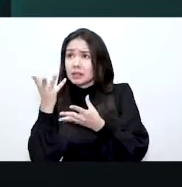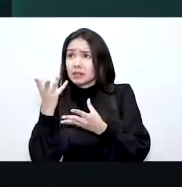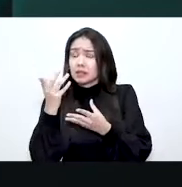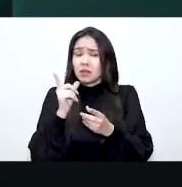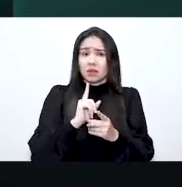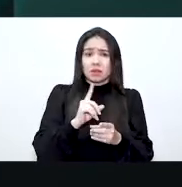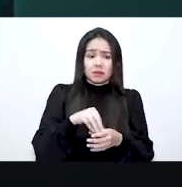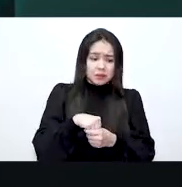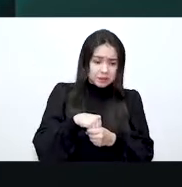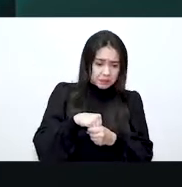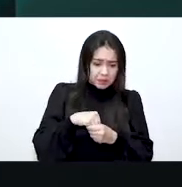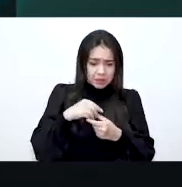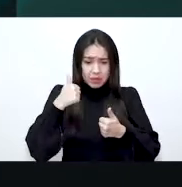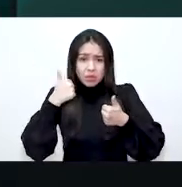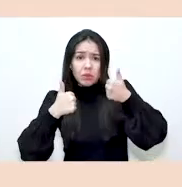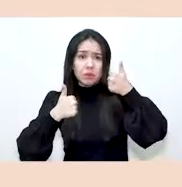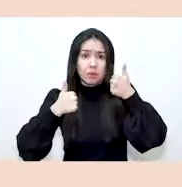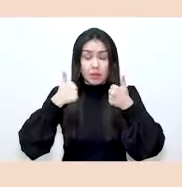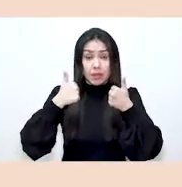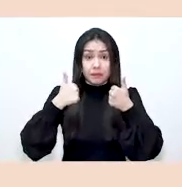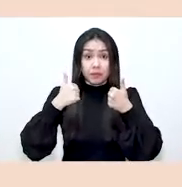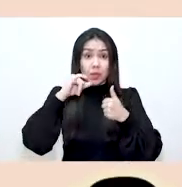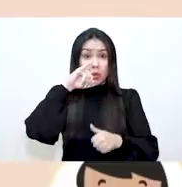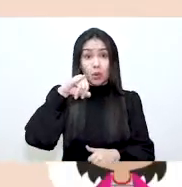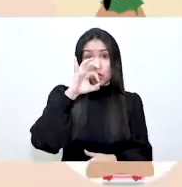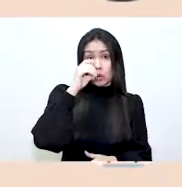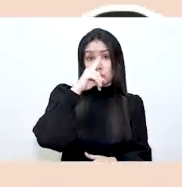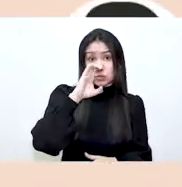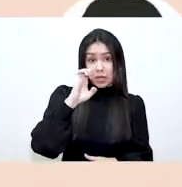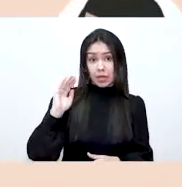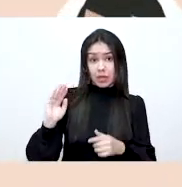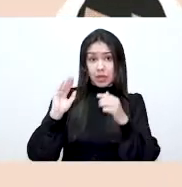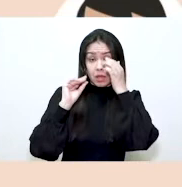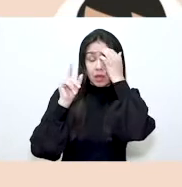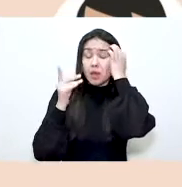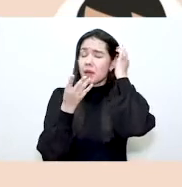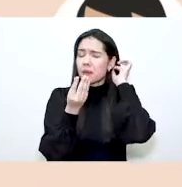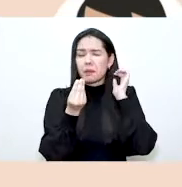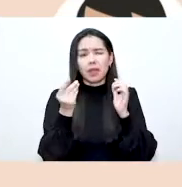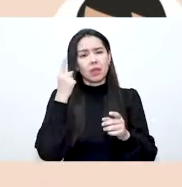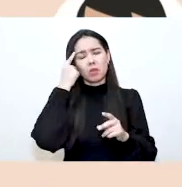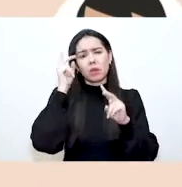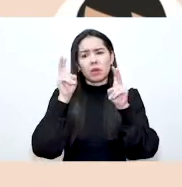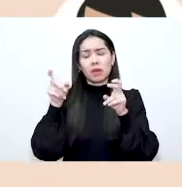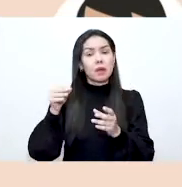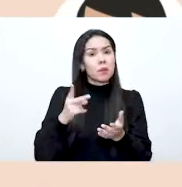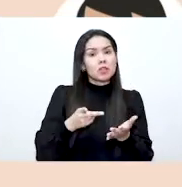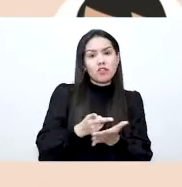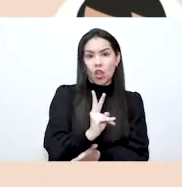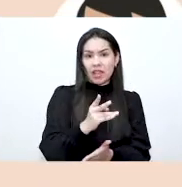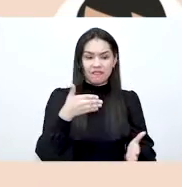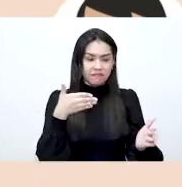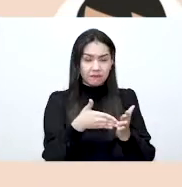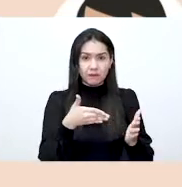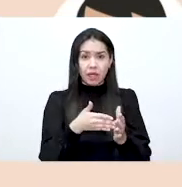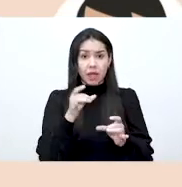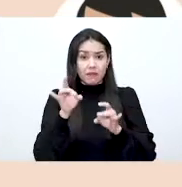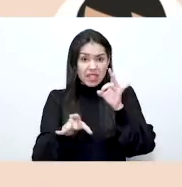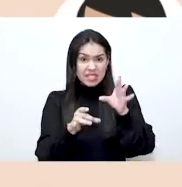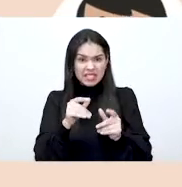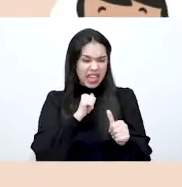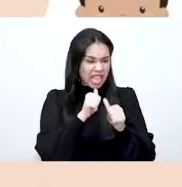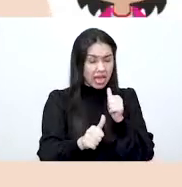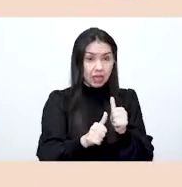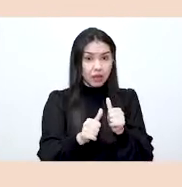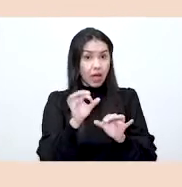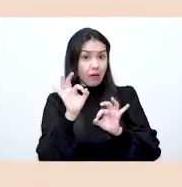si contar lo que le pasó. Como José, muchos niños y niñas sufren de violencia. A veces son